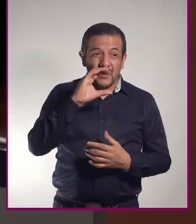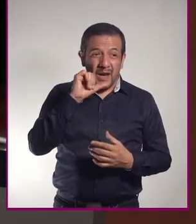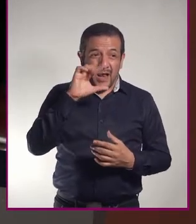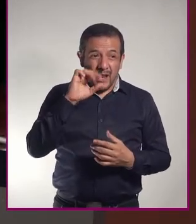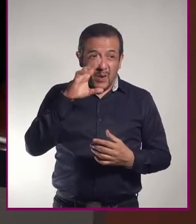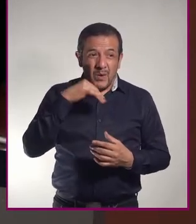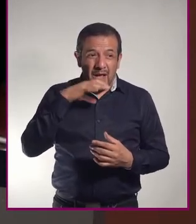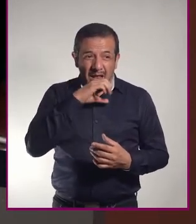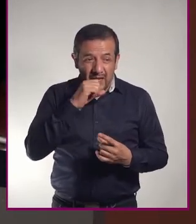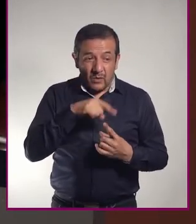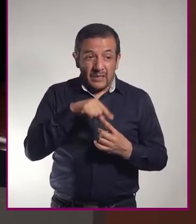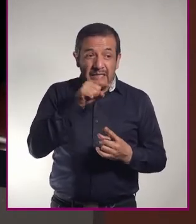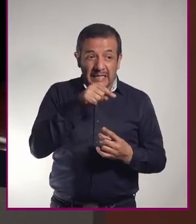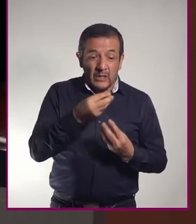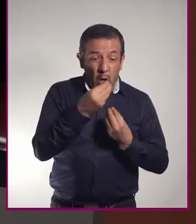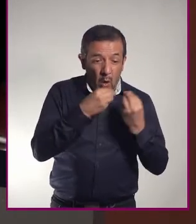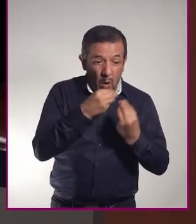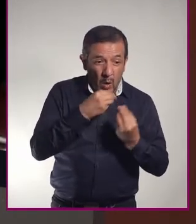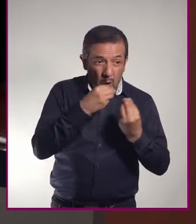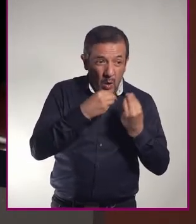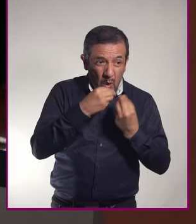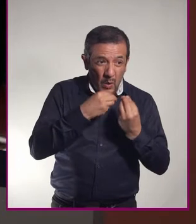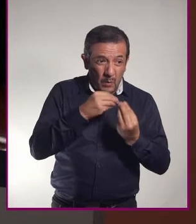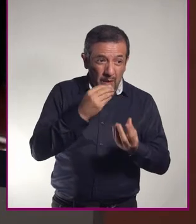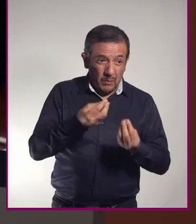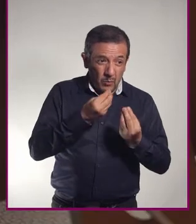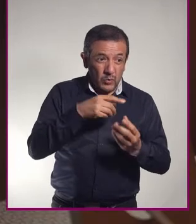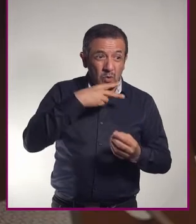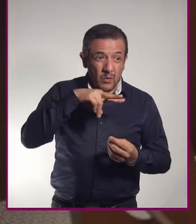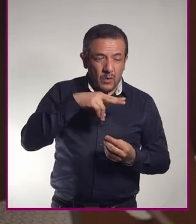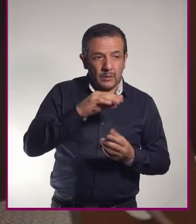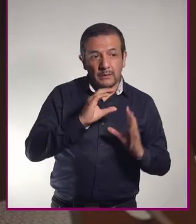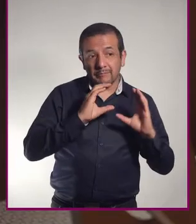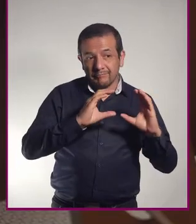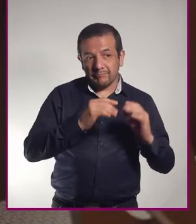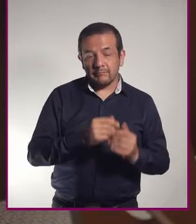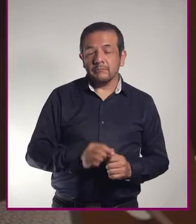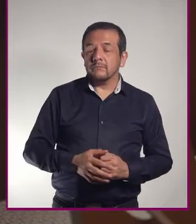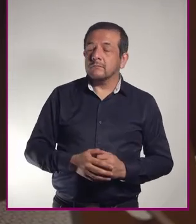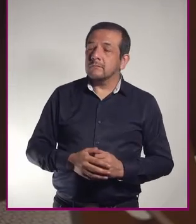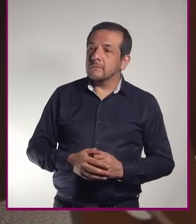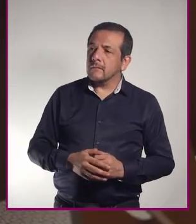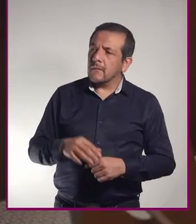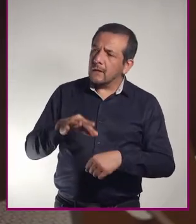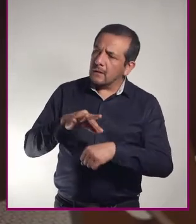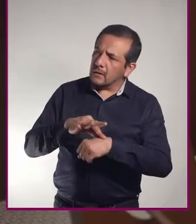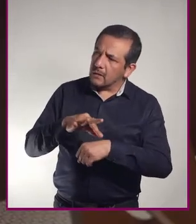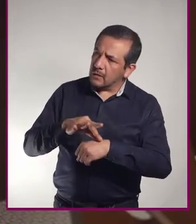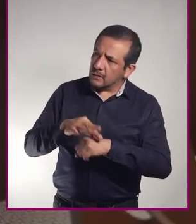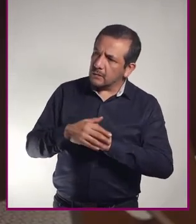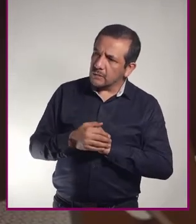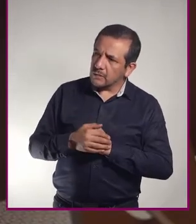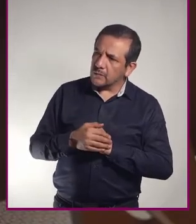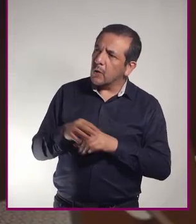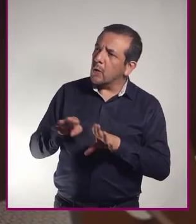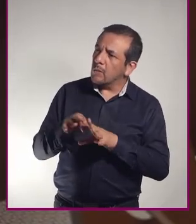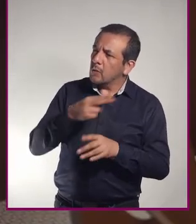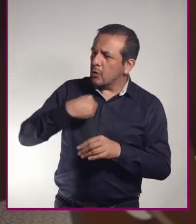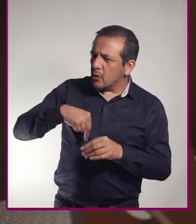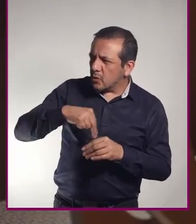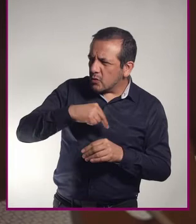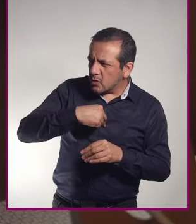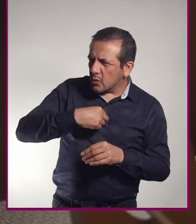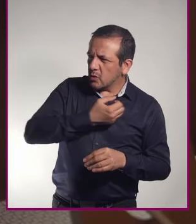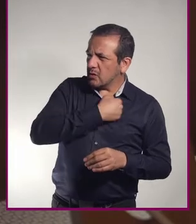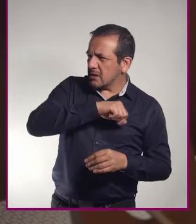para sobrepasar la necesidad de calorías de un adulto. Doctor, ¿cómo podemos relacionarnos de forma saludable